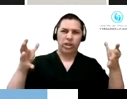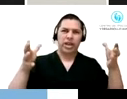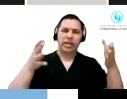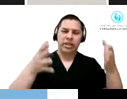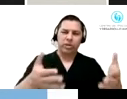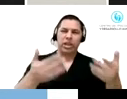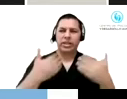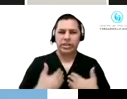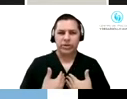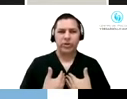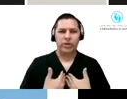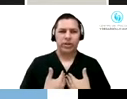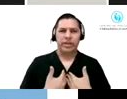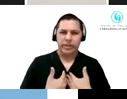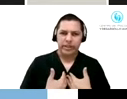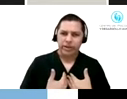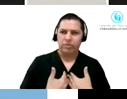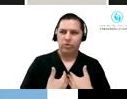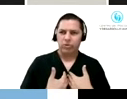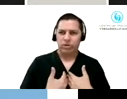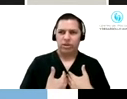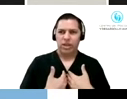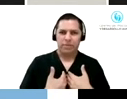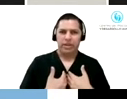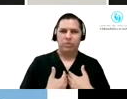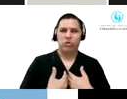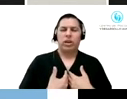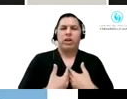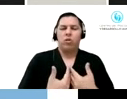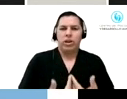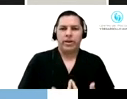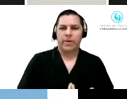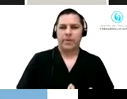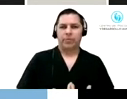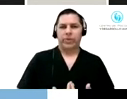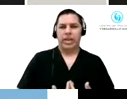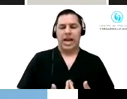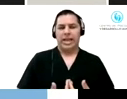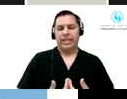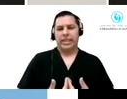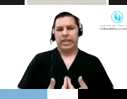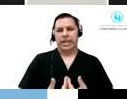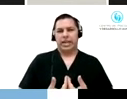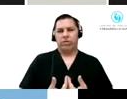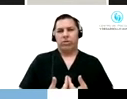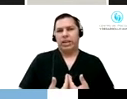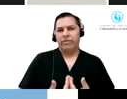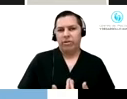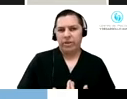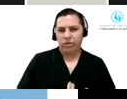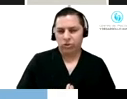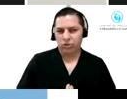discursos sociales que ustedes y yo recibimos, aprendimos que hoy hacia